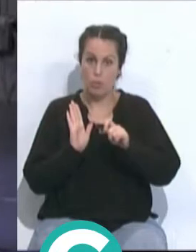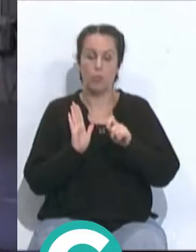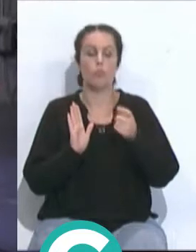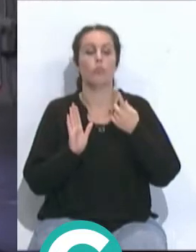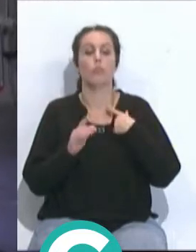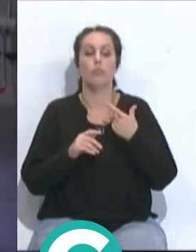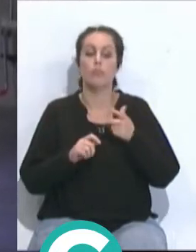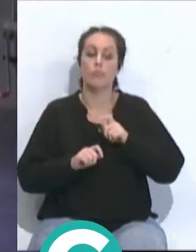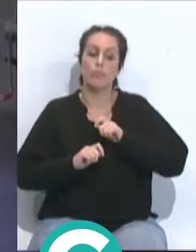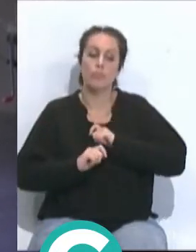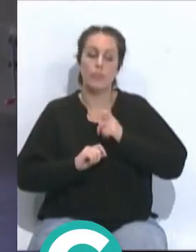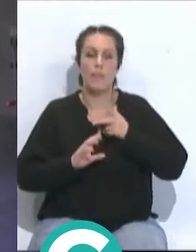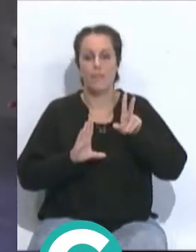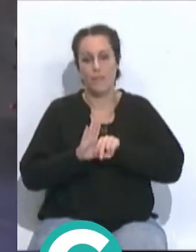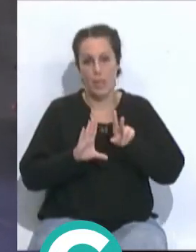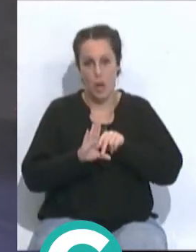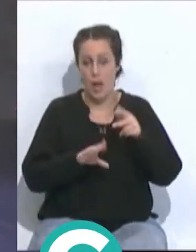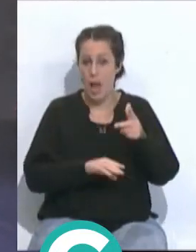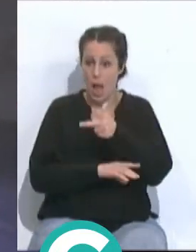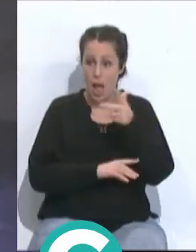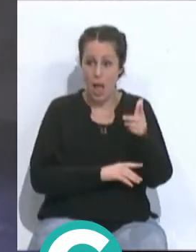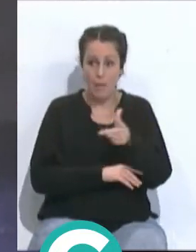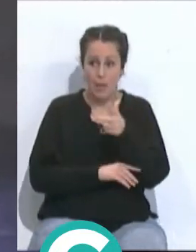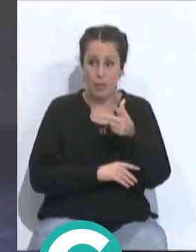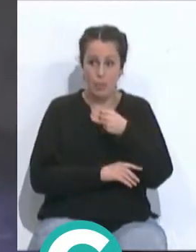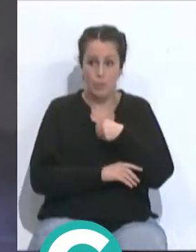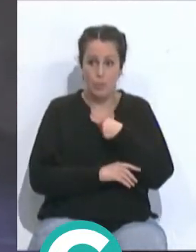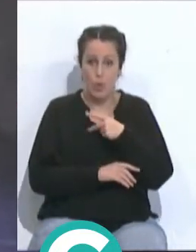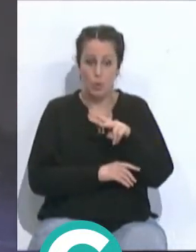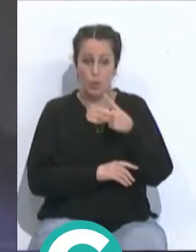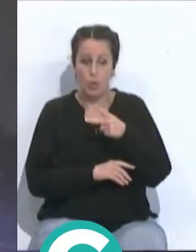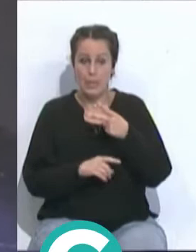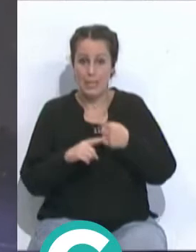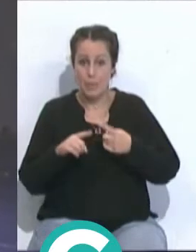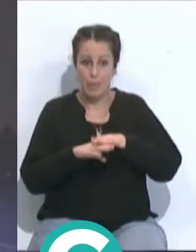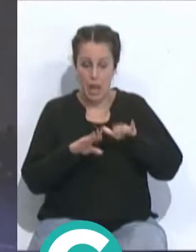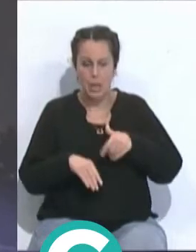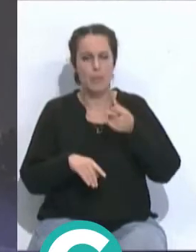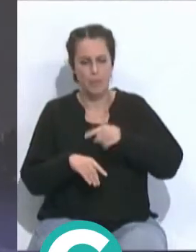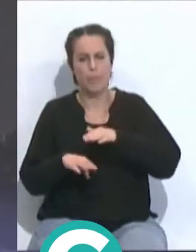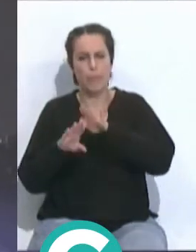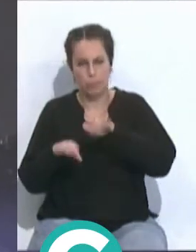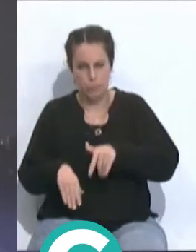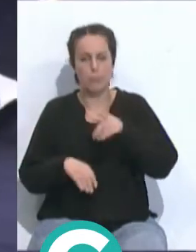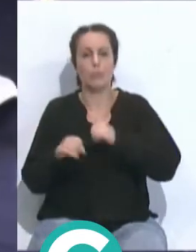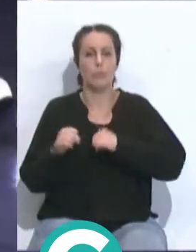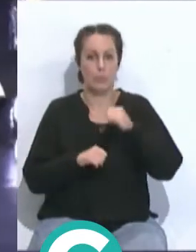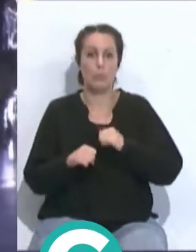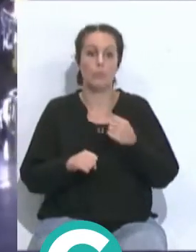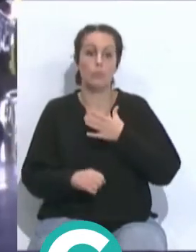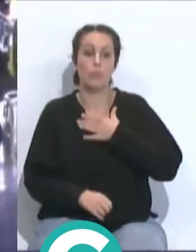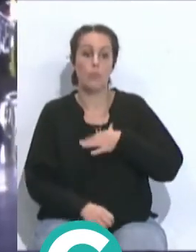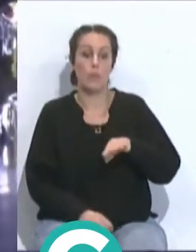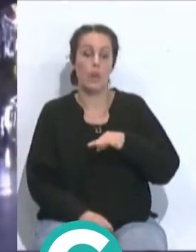ha cedido los vídeos grabados a lo largo de esas dos semifinales y también de la final de este concurso y que